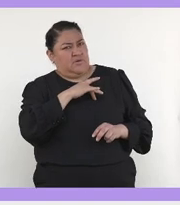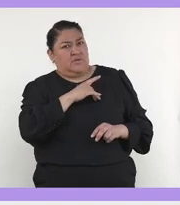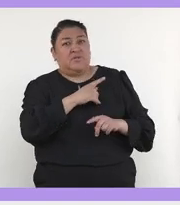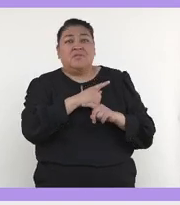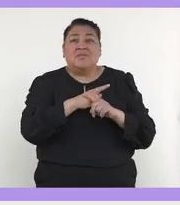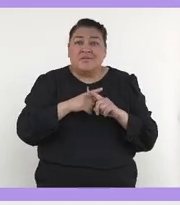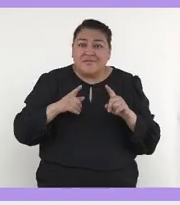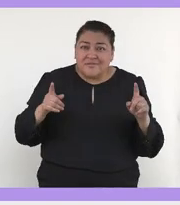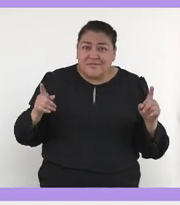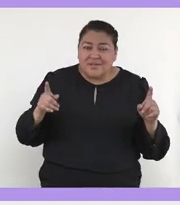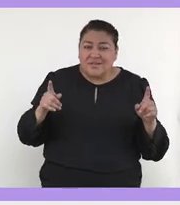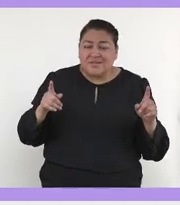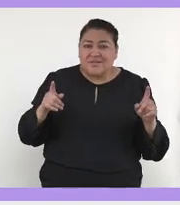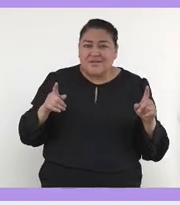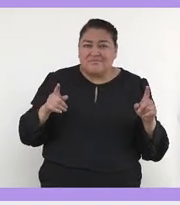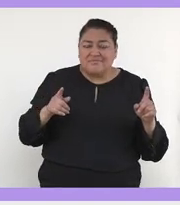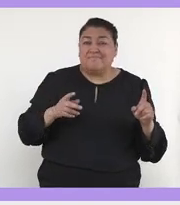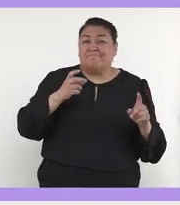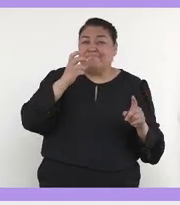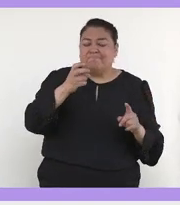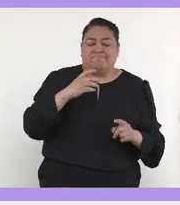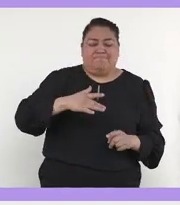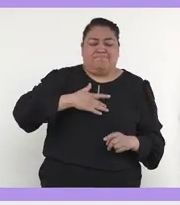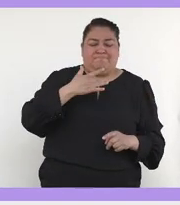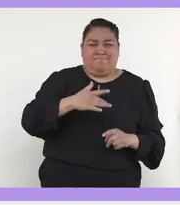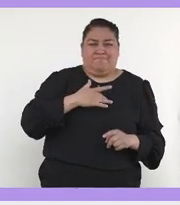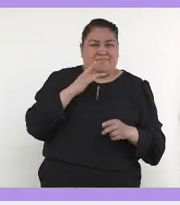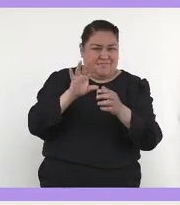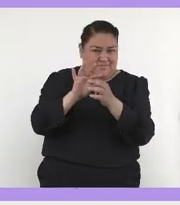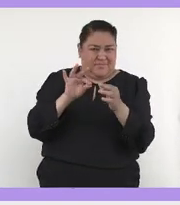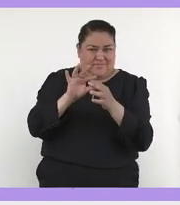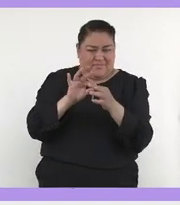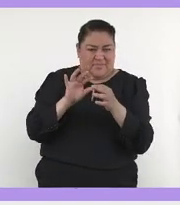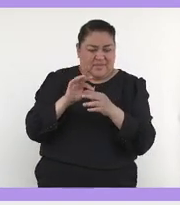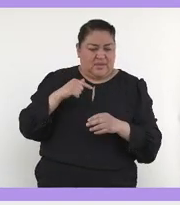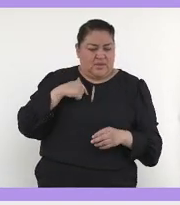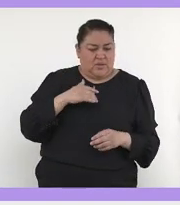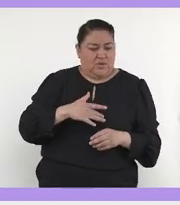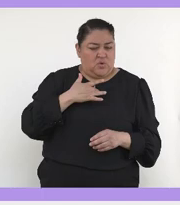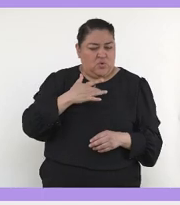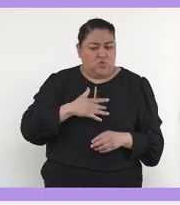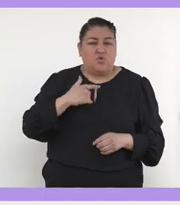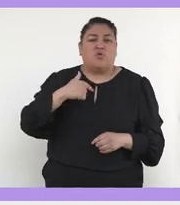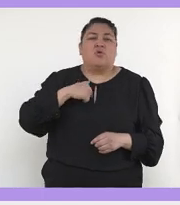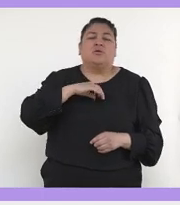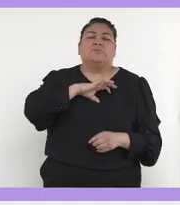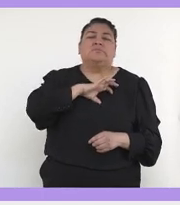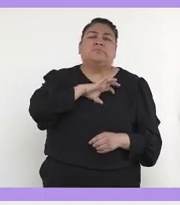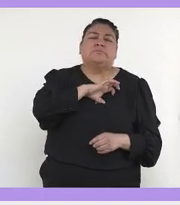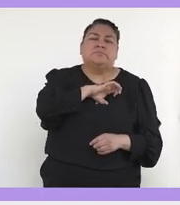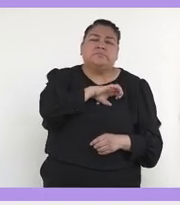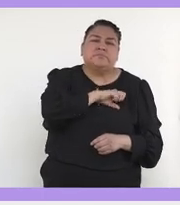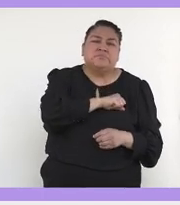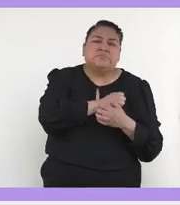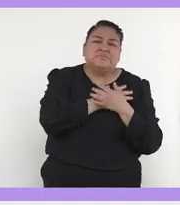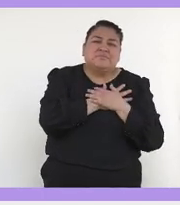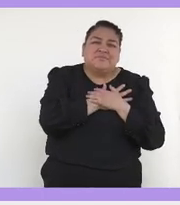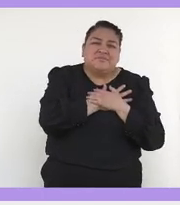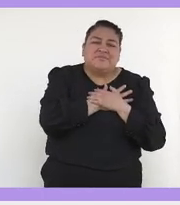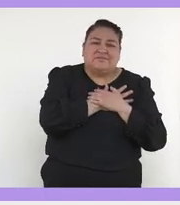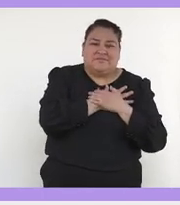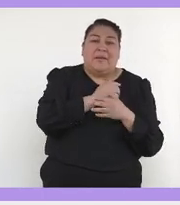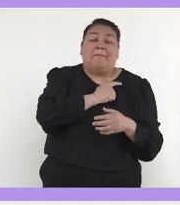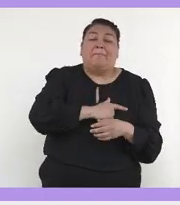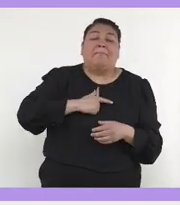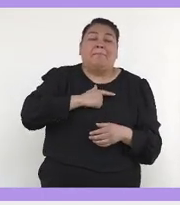entra aquí otro factor que les tengo que decir que es un poco como mi pasión mi pasión desmedida y luego pues me voy así como